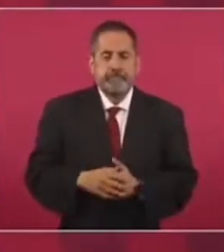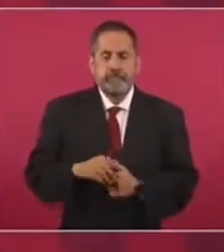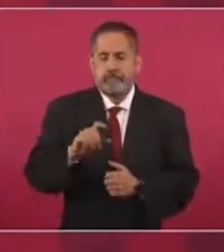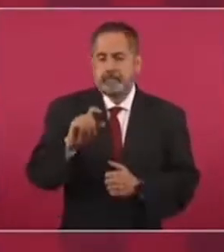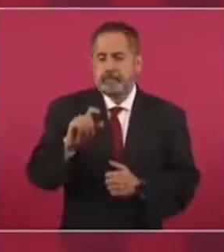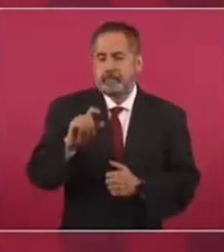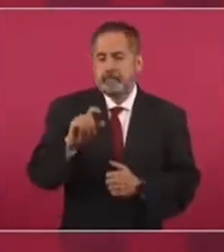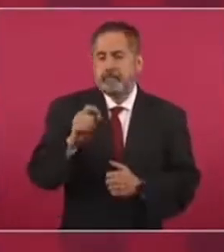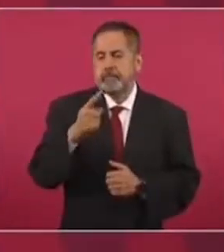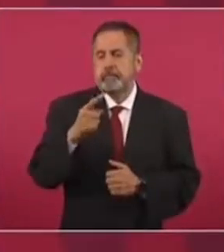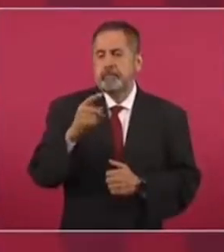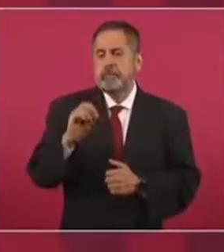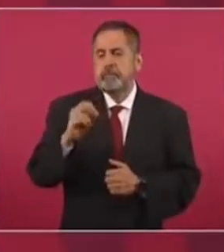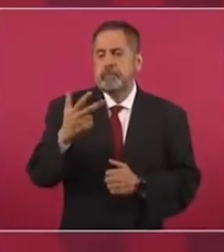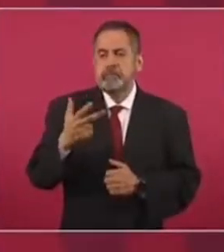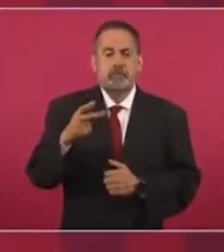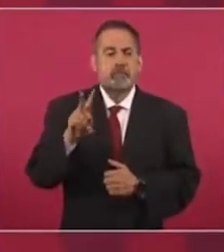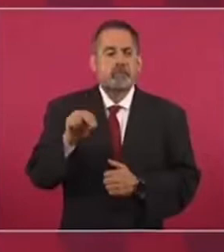21/08/2019,